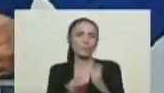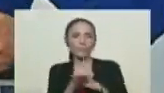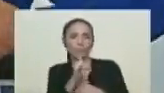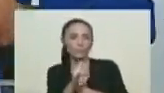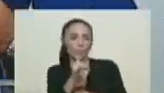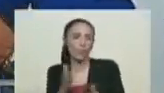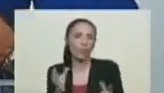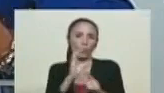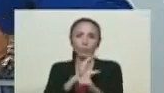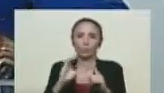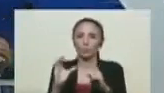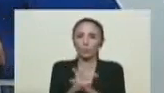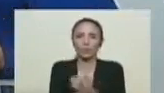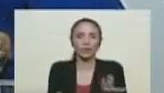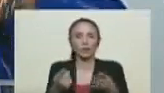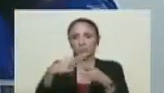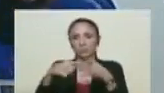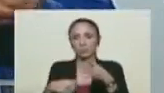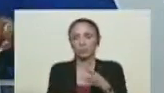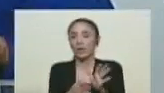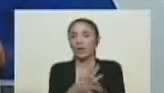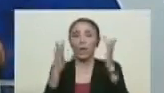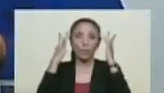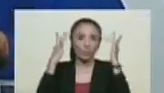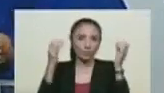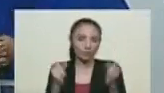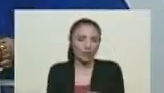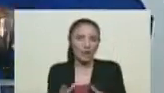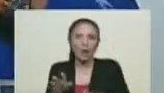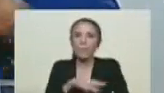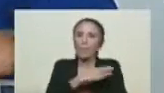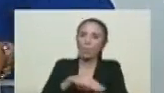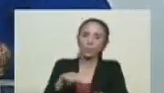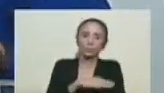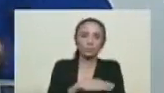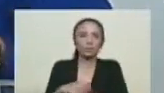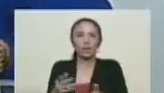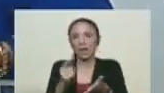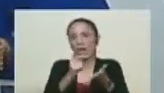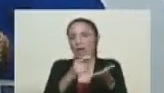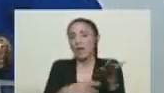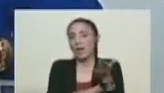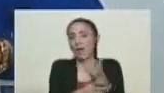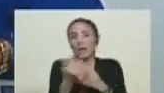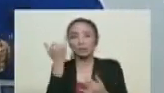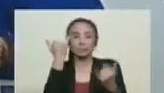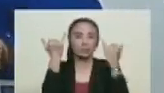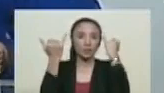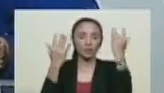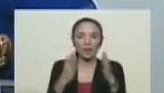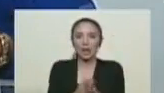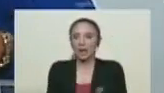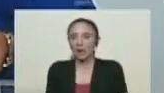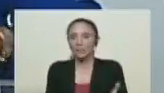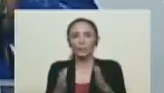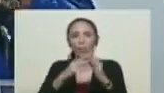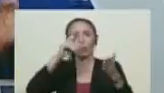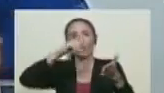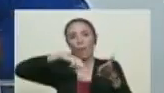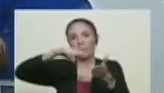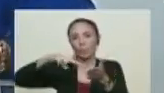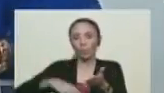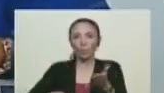Viene todo aquel, el intelectual, el poeta, el músico, el escritor, el pensador, el cultor,